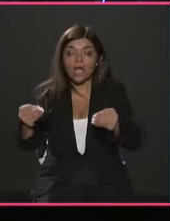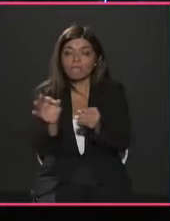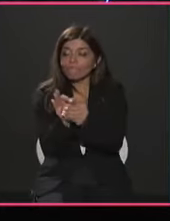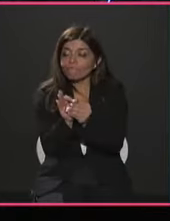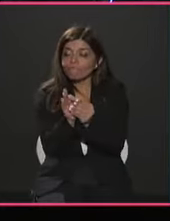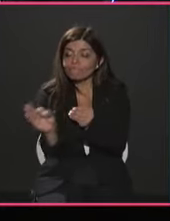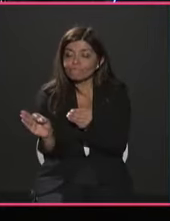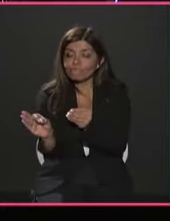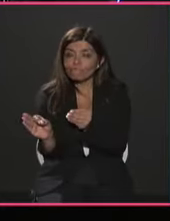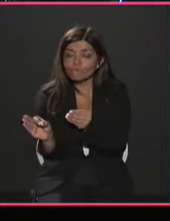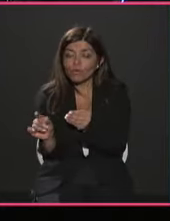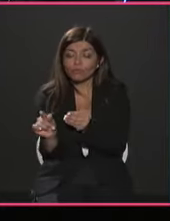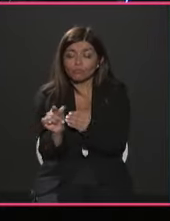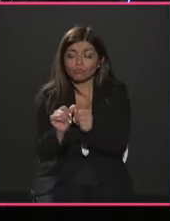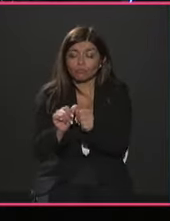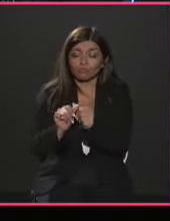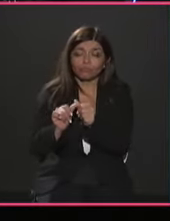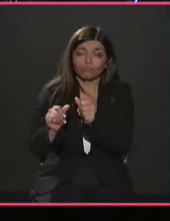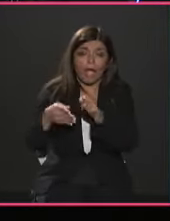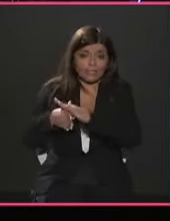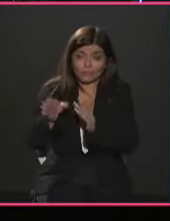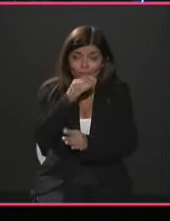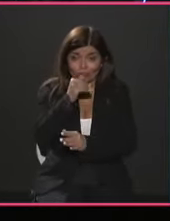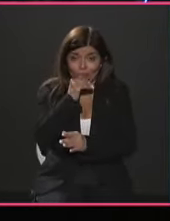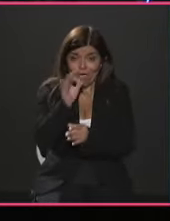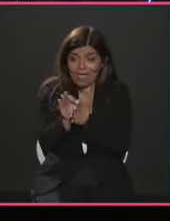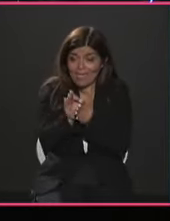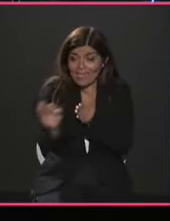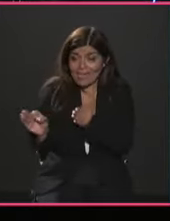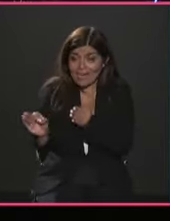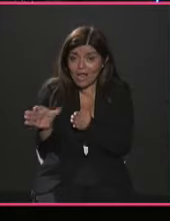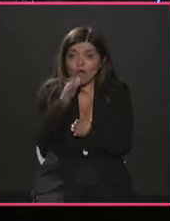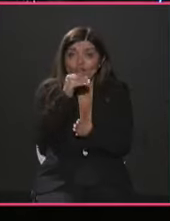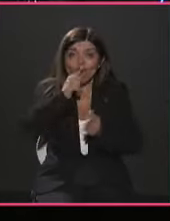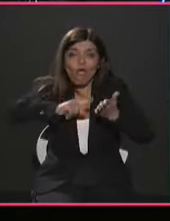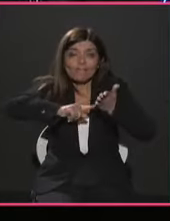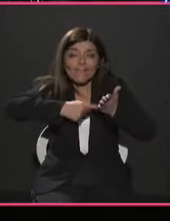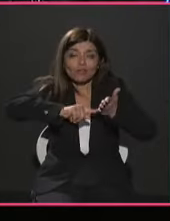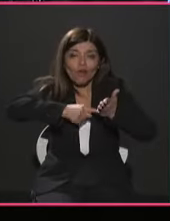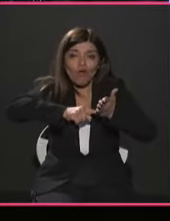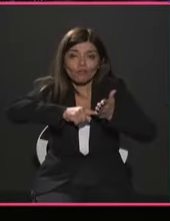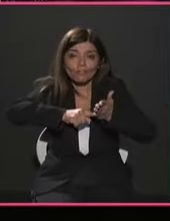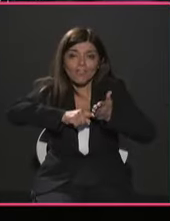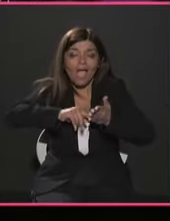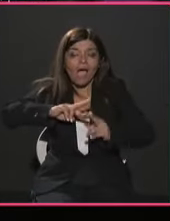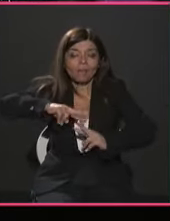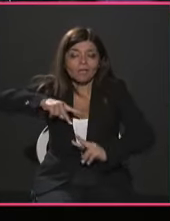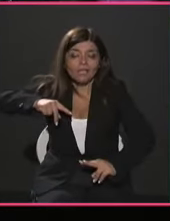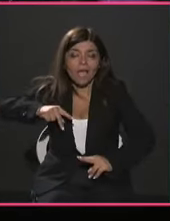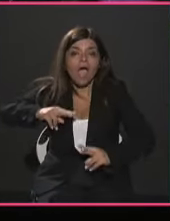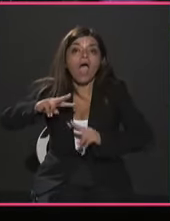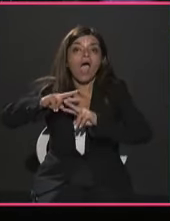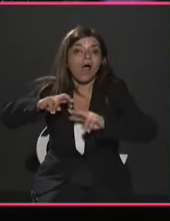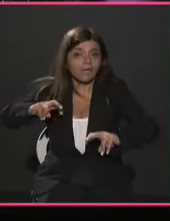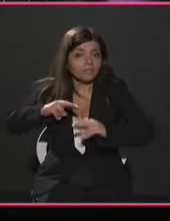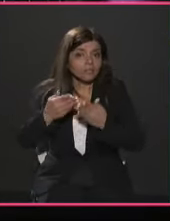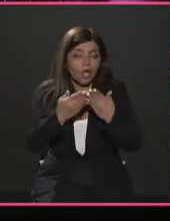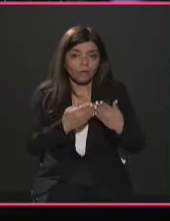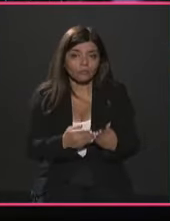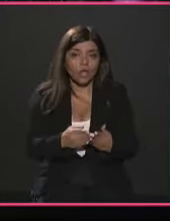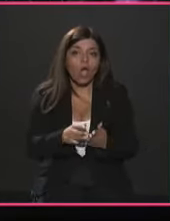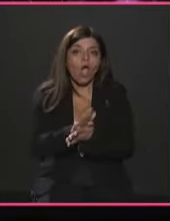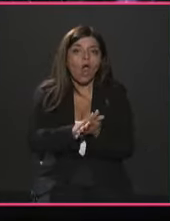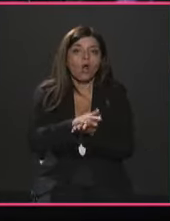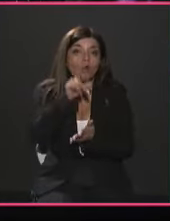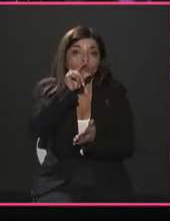remotas en donde no hay ningún acceso a tecnología de genomas y analizamos loros que